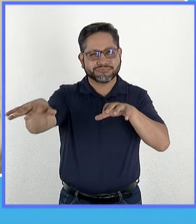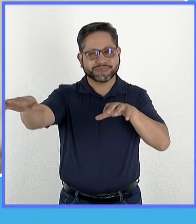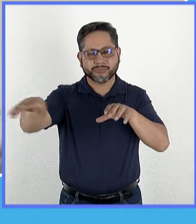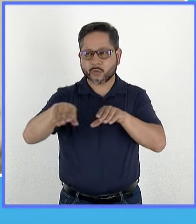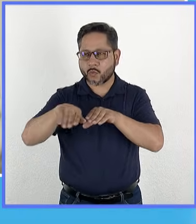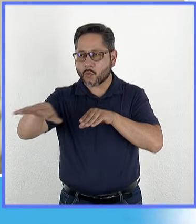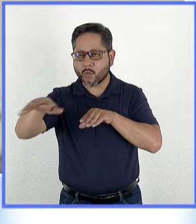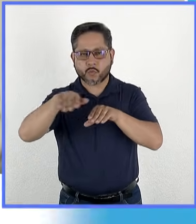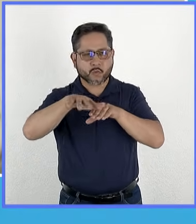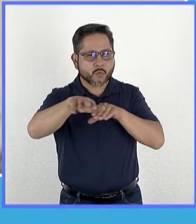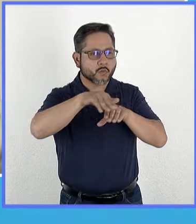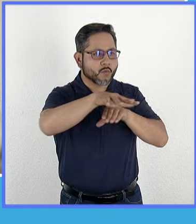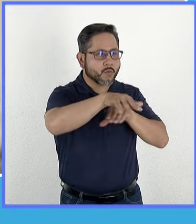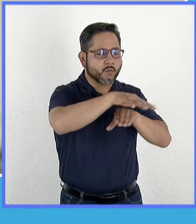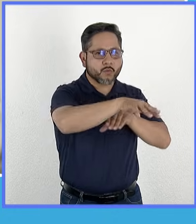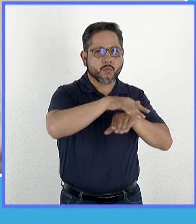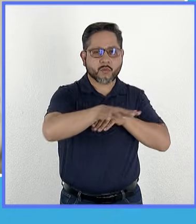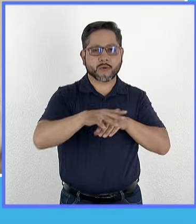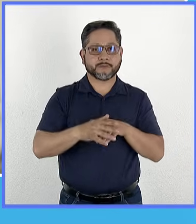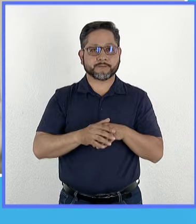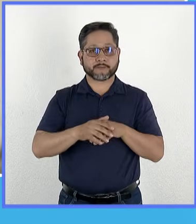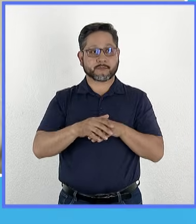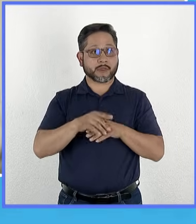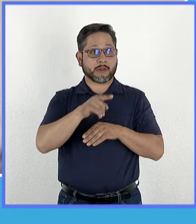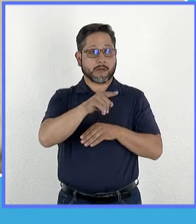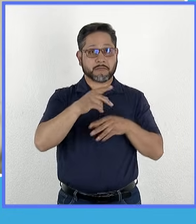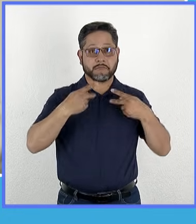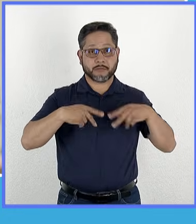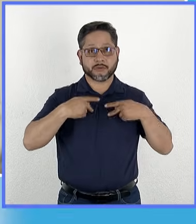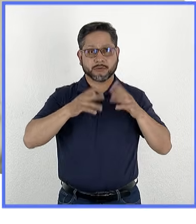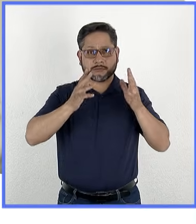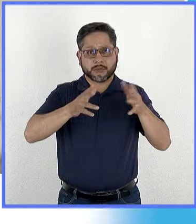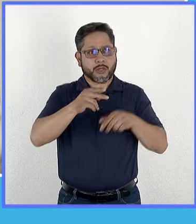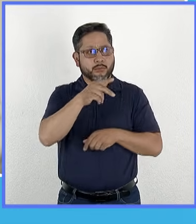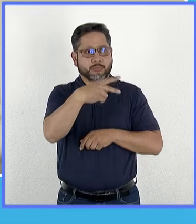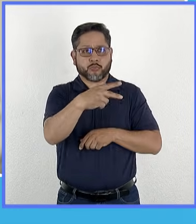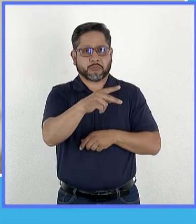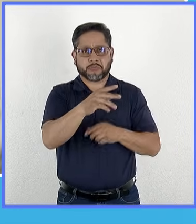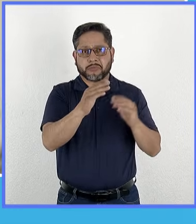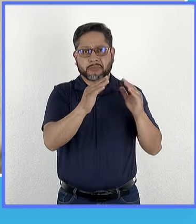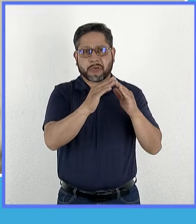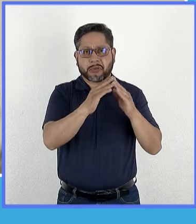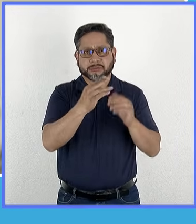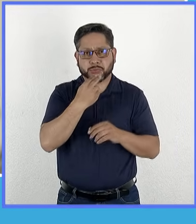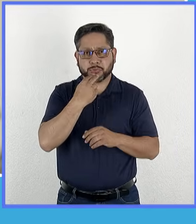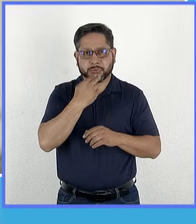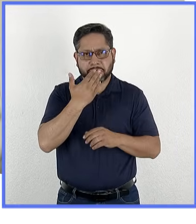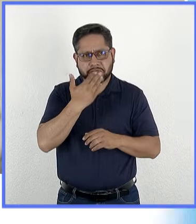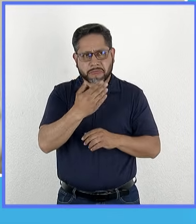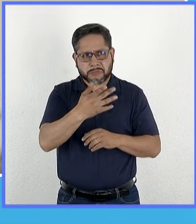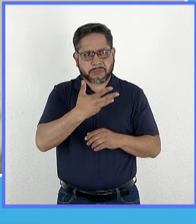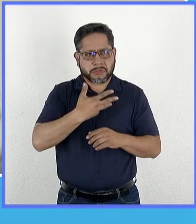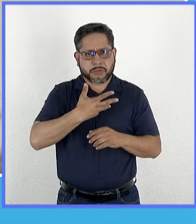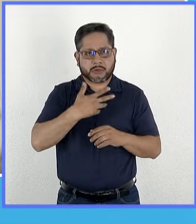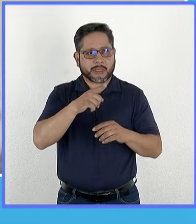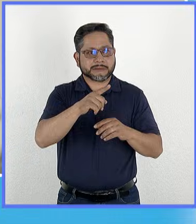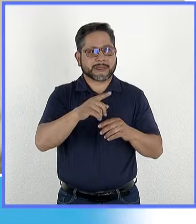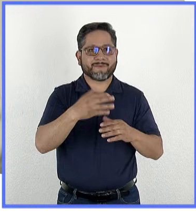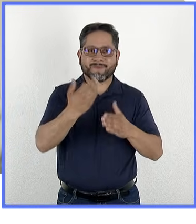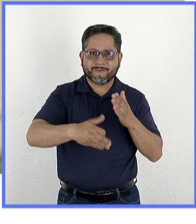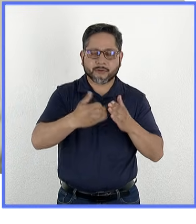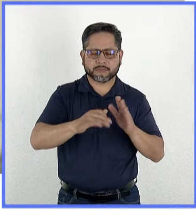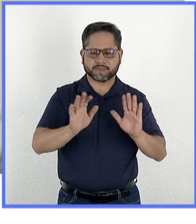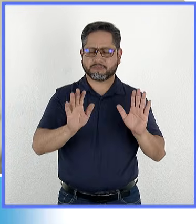para poder decir con toda claridad que no hay afectación a los usuarios que ya tienen su agua en la zona. Esto obviamente